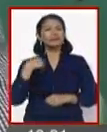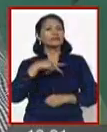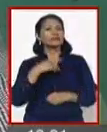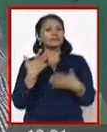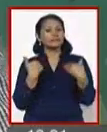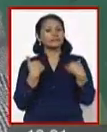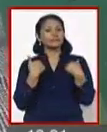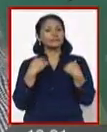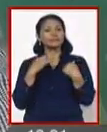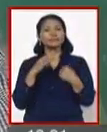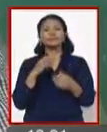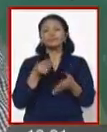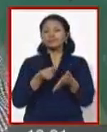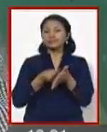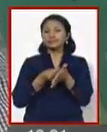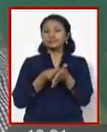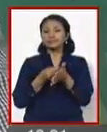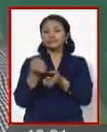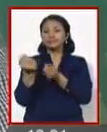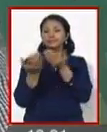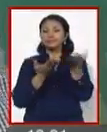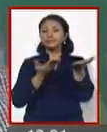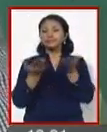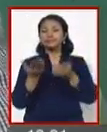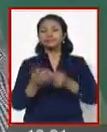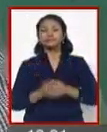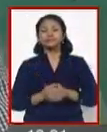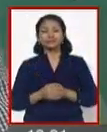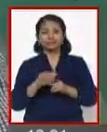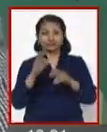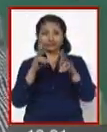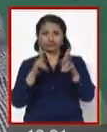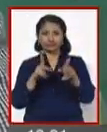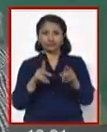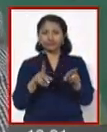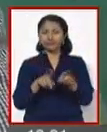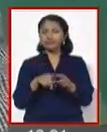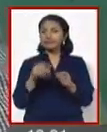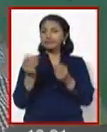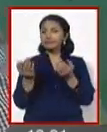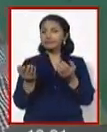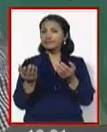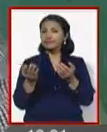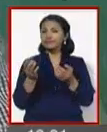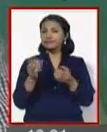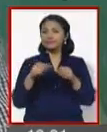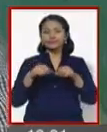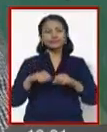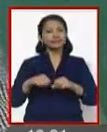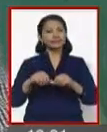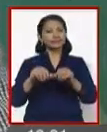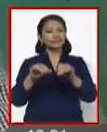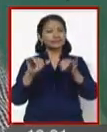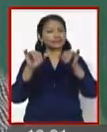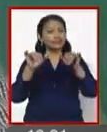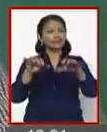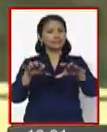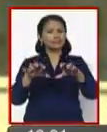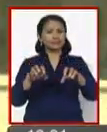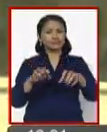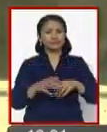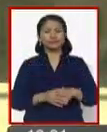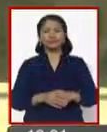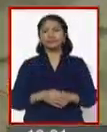Nosotros percibimos una comisión por el servicio que ofrecemos a la ciudadanía. Esta comisión se ha mantenido congelada